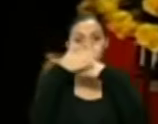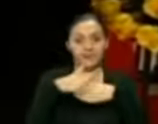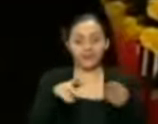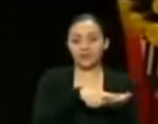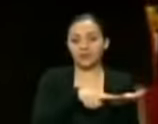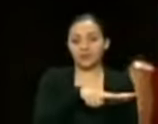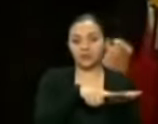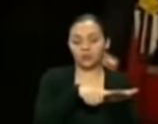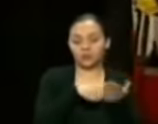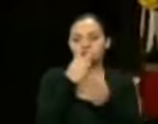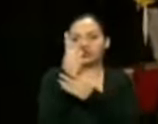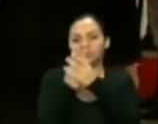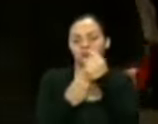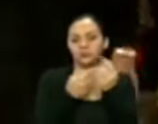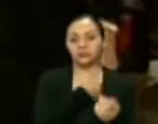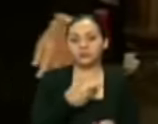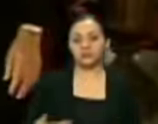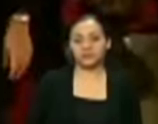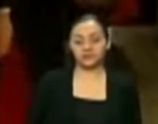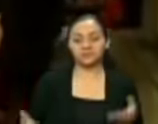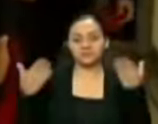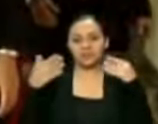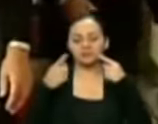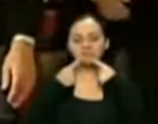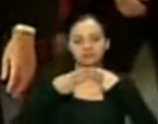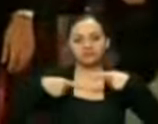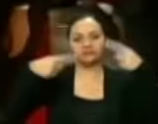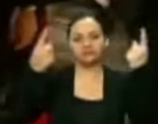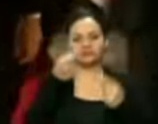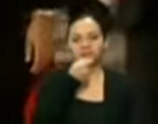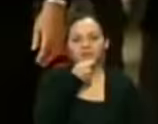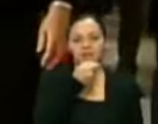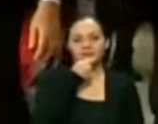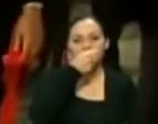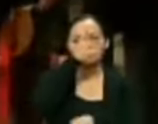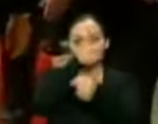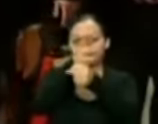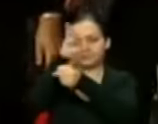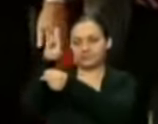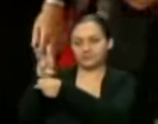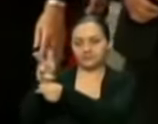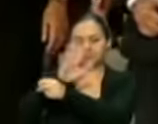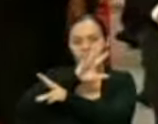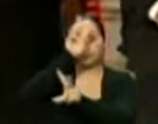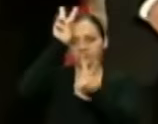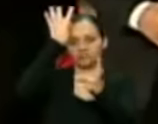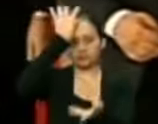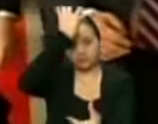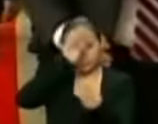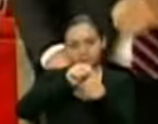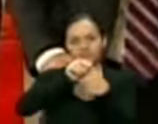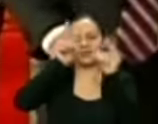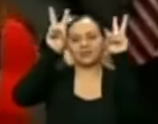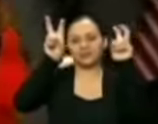Fernanda, ambos mandatarios realizarán declaraciones a la prensa de todos los temas que se